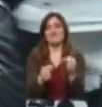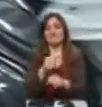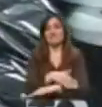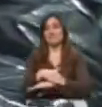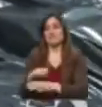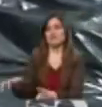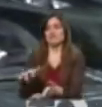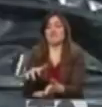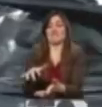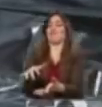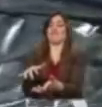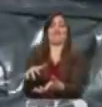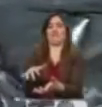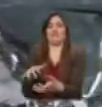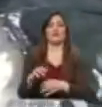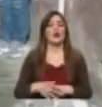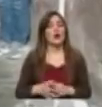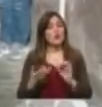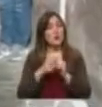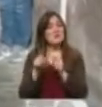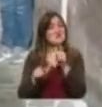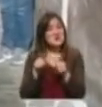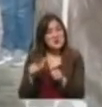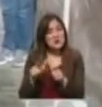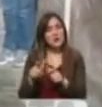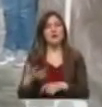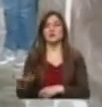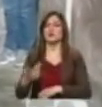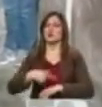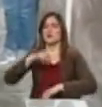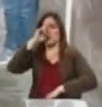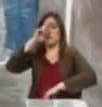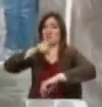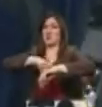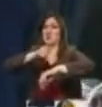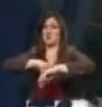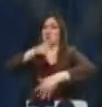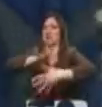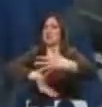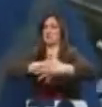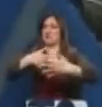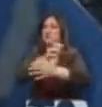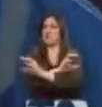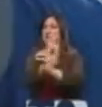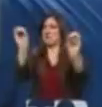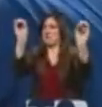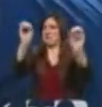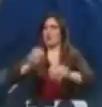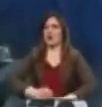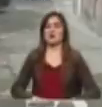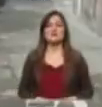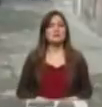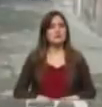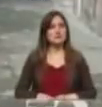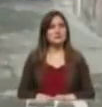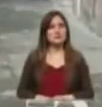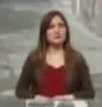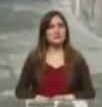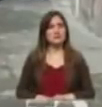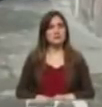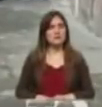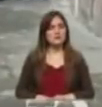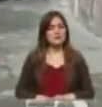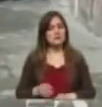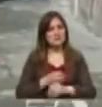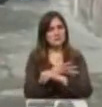indican que también hay inconvenientes debido a que las personas sacan la basura en los días cuando los camiones no pasan por determinadas zonas. Y además